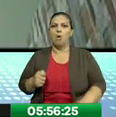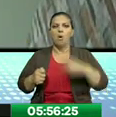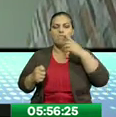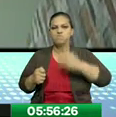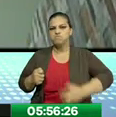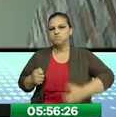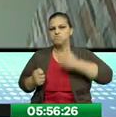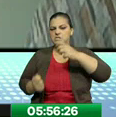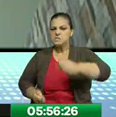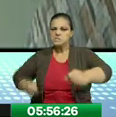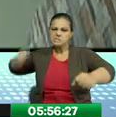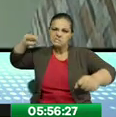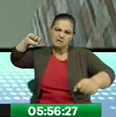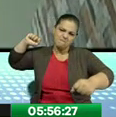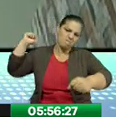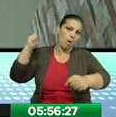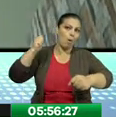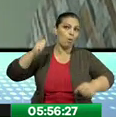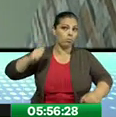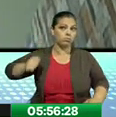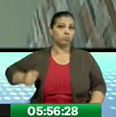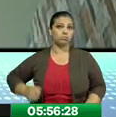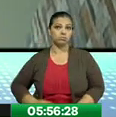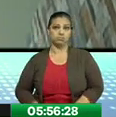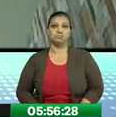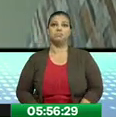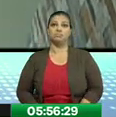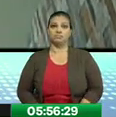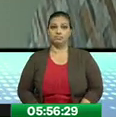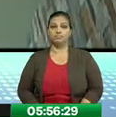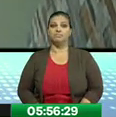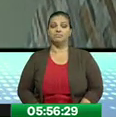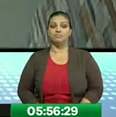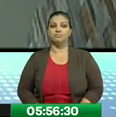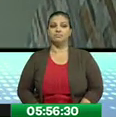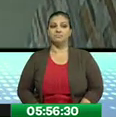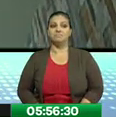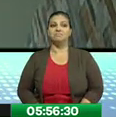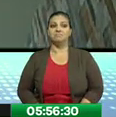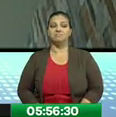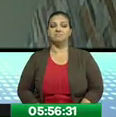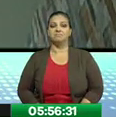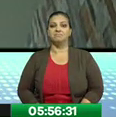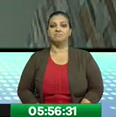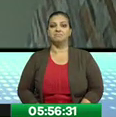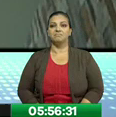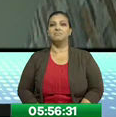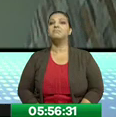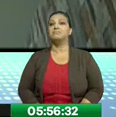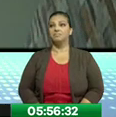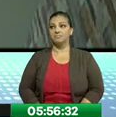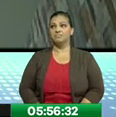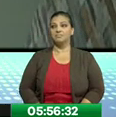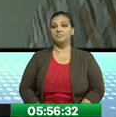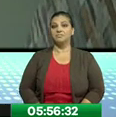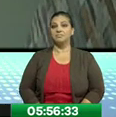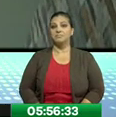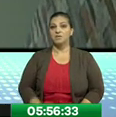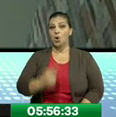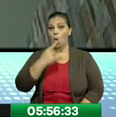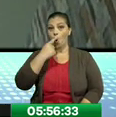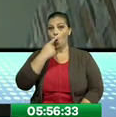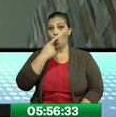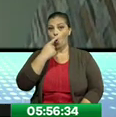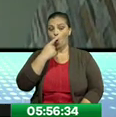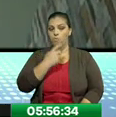con el machete de plan. Planazo. Sino con el machete de filo. Y en este momento estábamos pasando otro tipo de